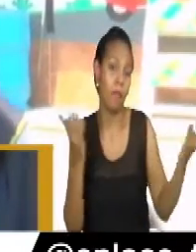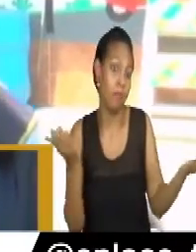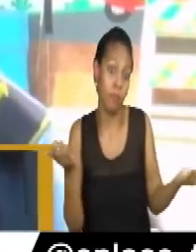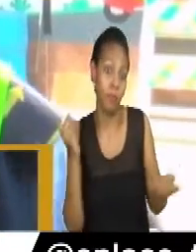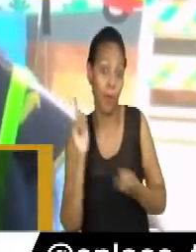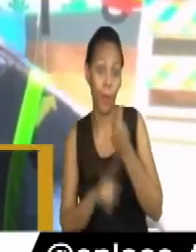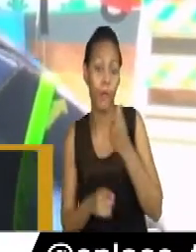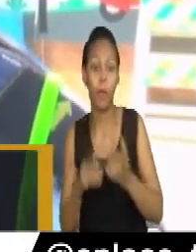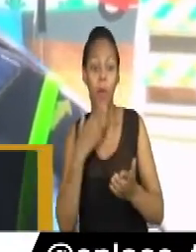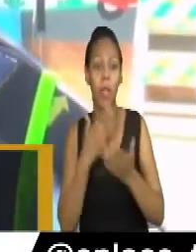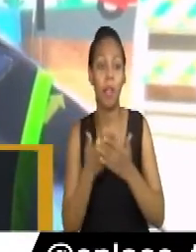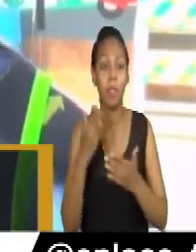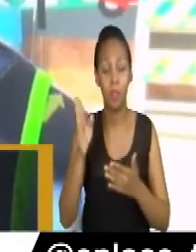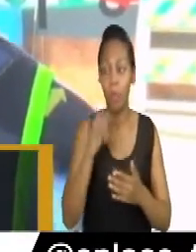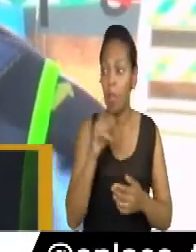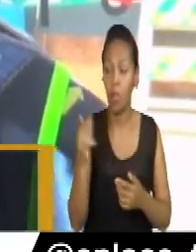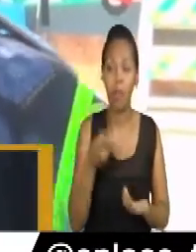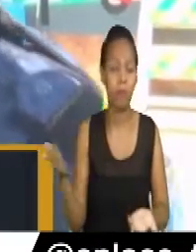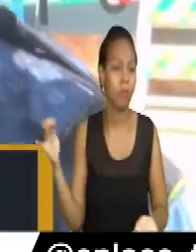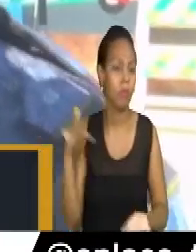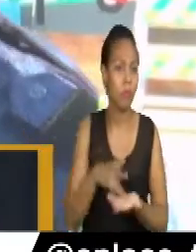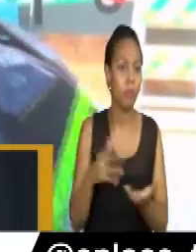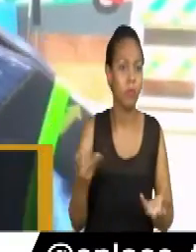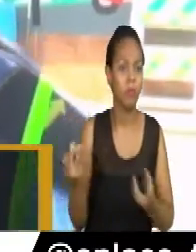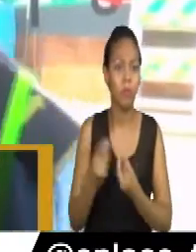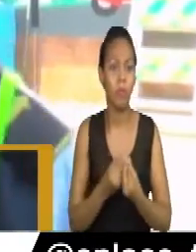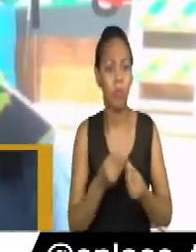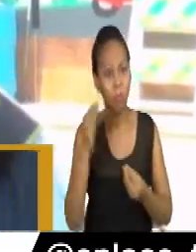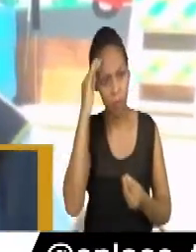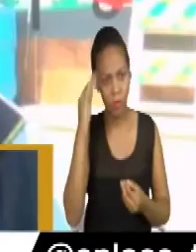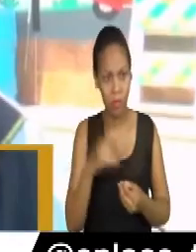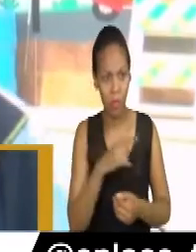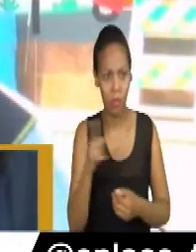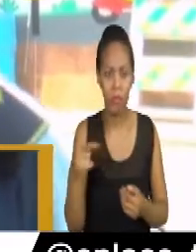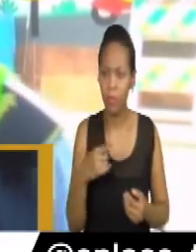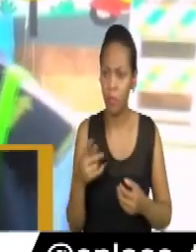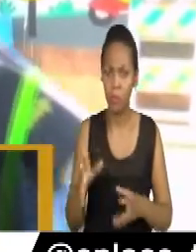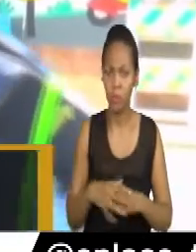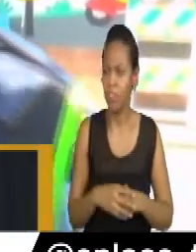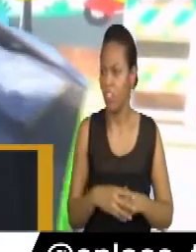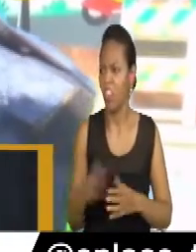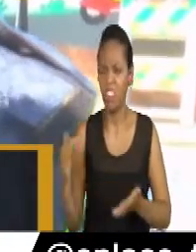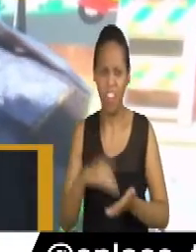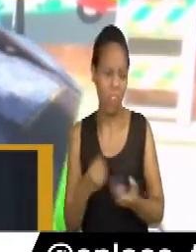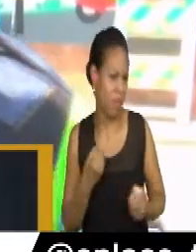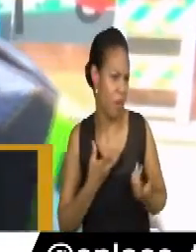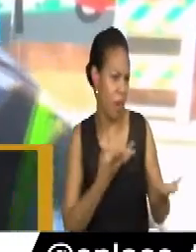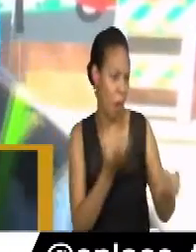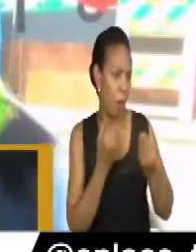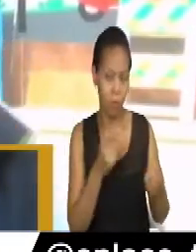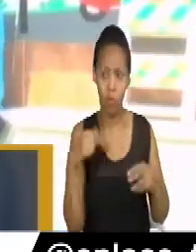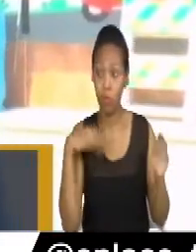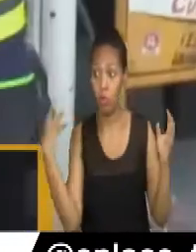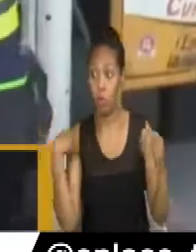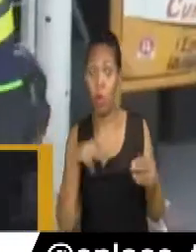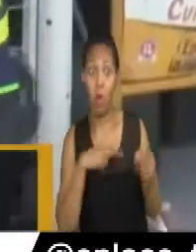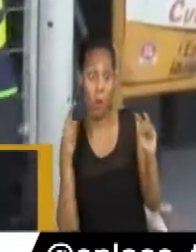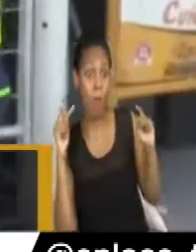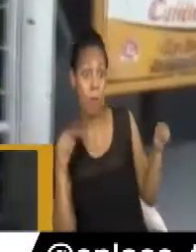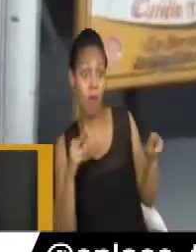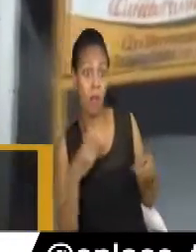pues ellos aparecen delante de nosotros, vuelve y la agrede verbalmente con algunas palabras soeces.